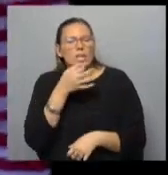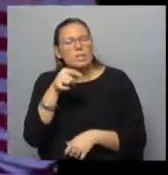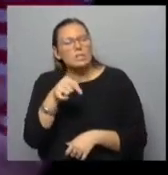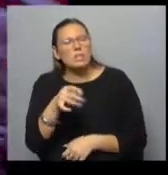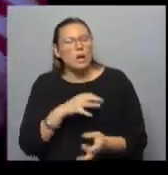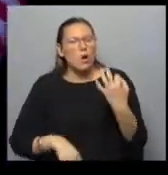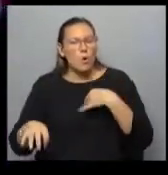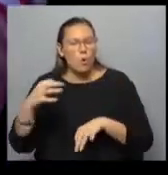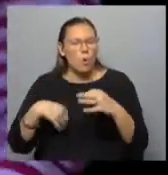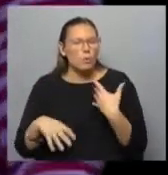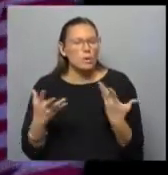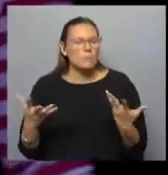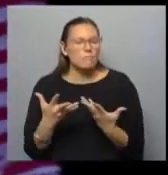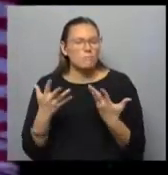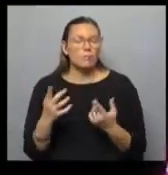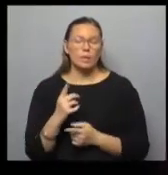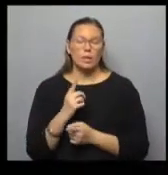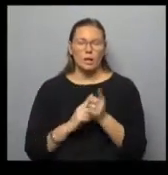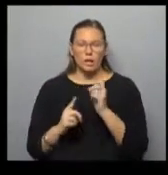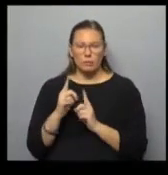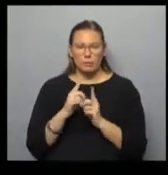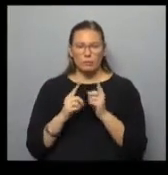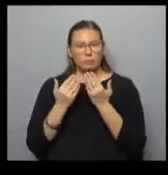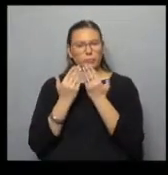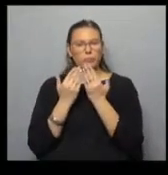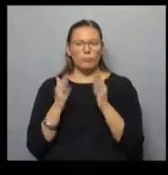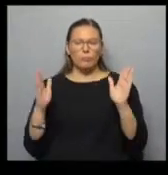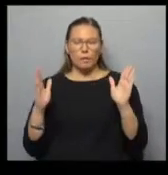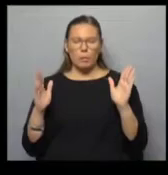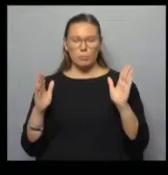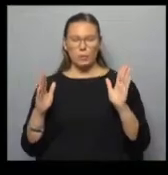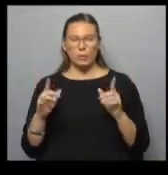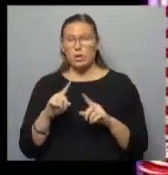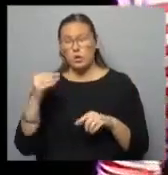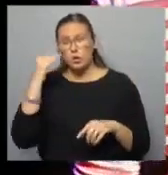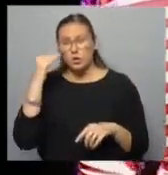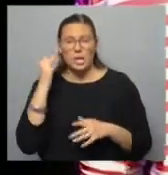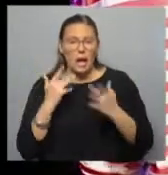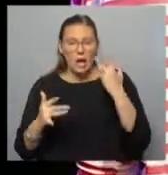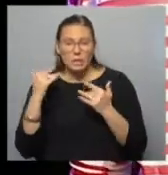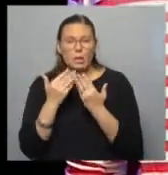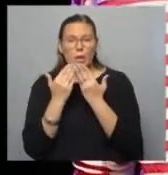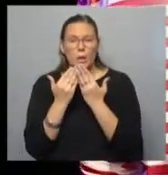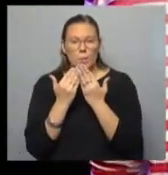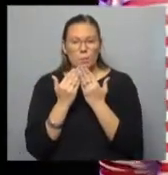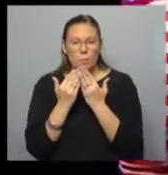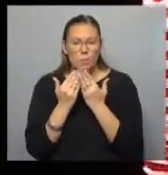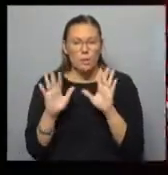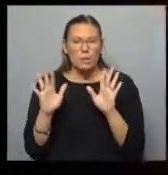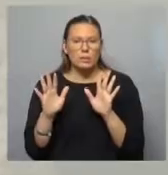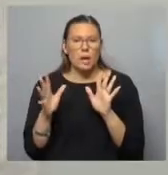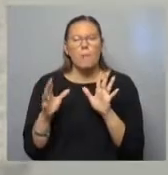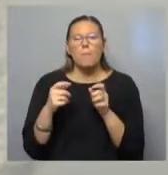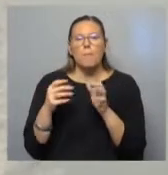decir esta obra? Viste que a veces también uno empieza, como esta cosa inconsciente del arte que uno empieza, ¿no? Haciendo